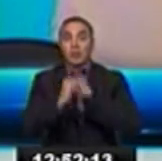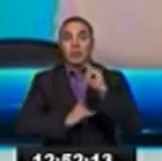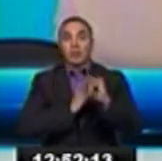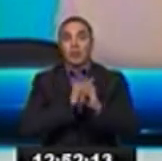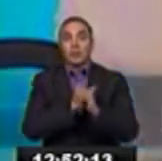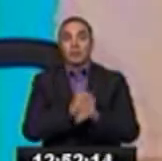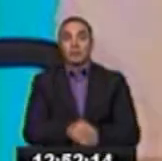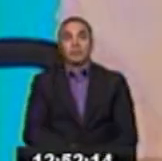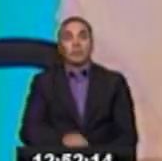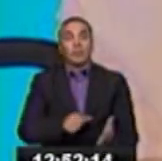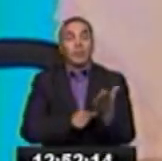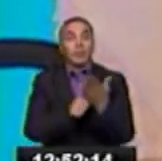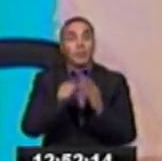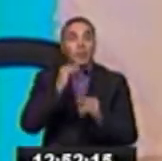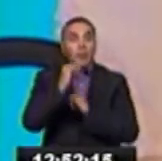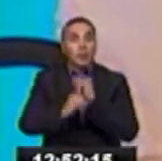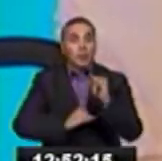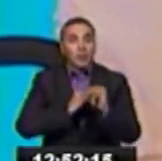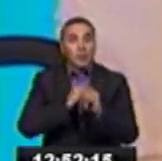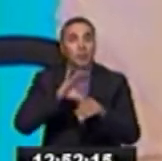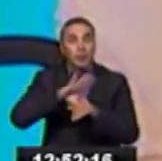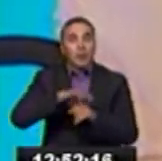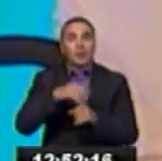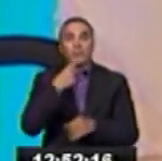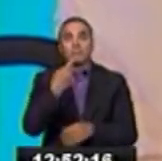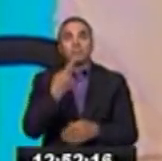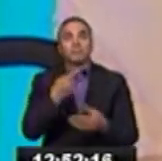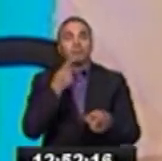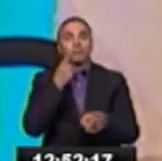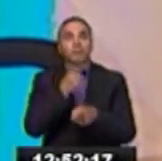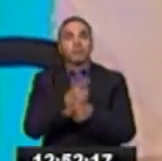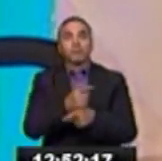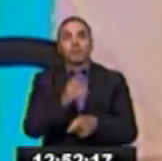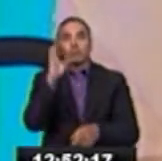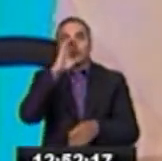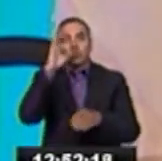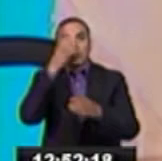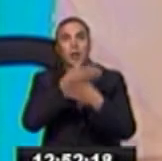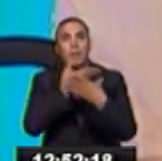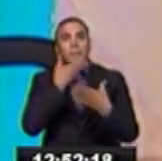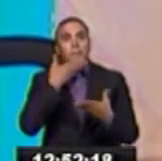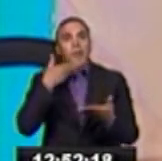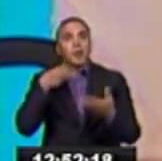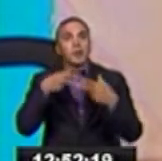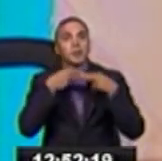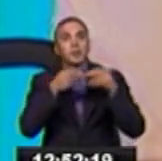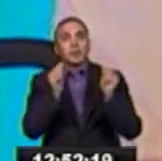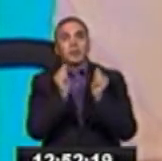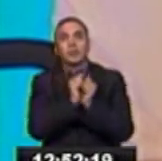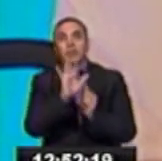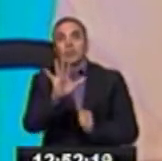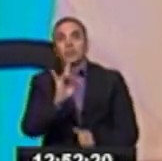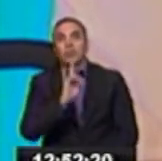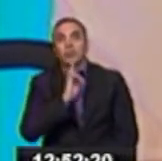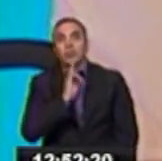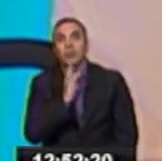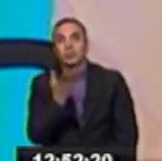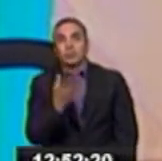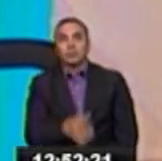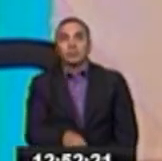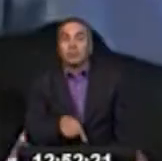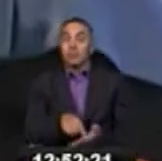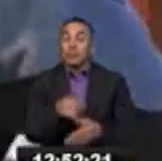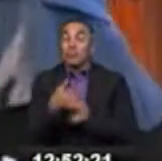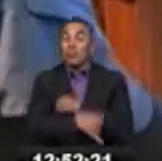los embajadores y los cónsules tienen la disposición de mejorar ostensiblemente nuestra relación con este gran